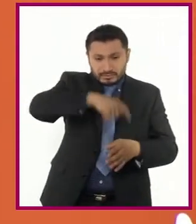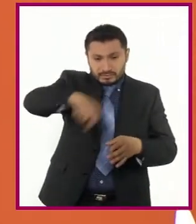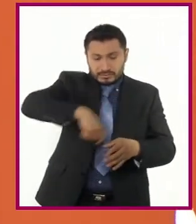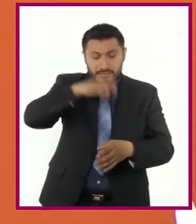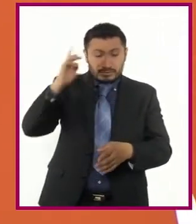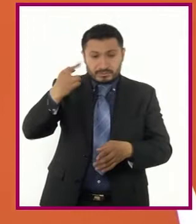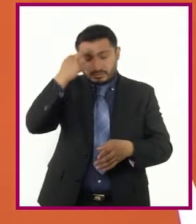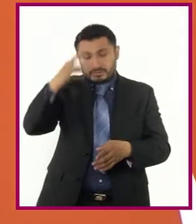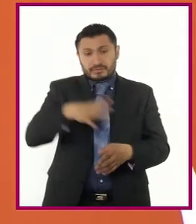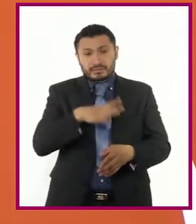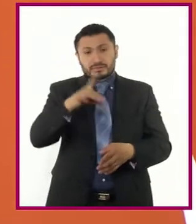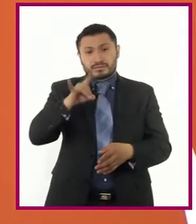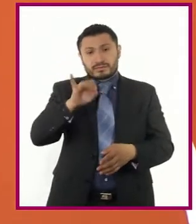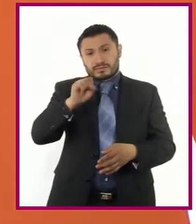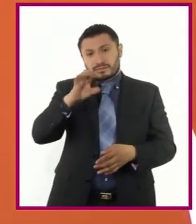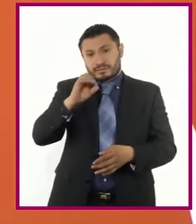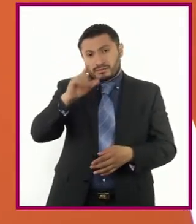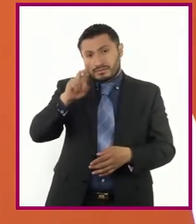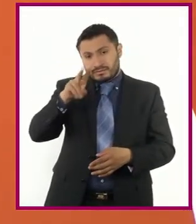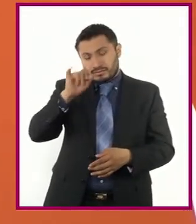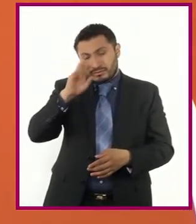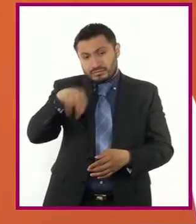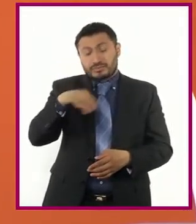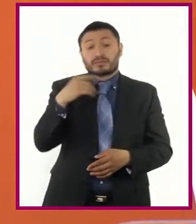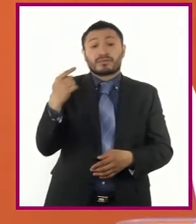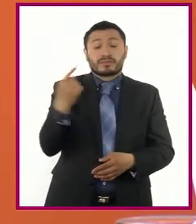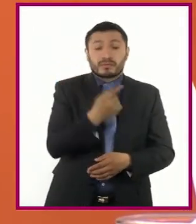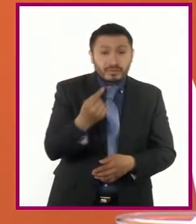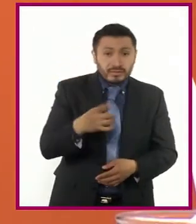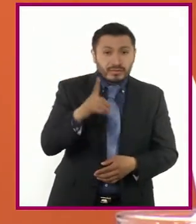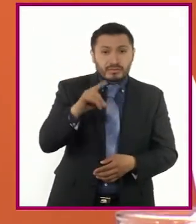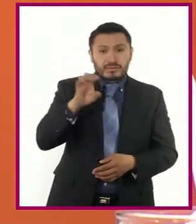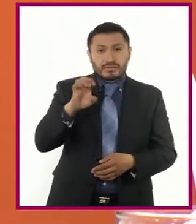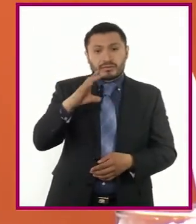Hay disoluciones que se decantan.